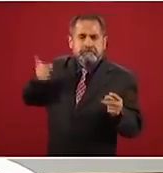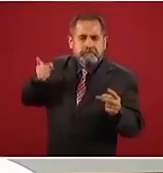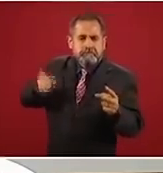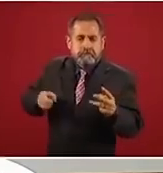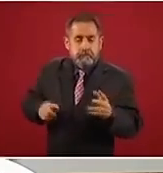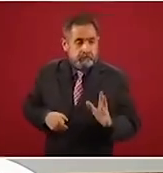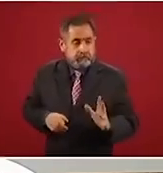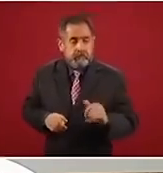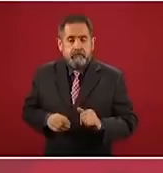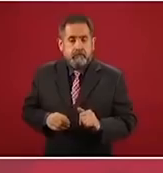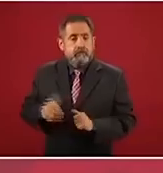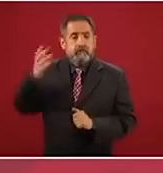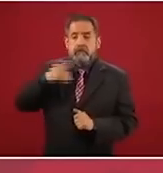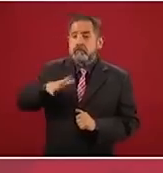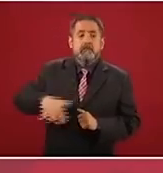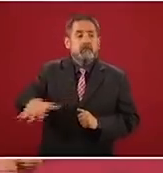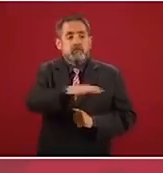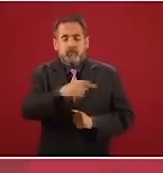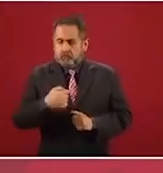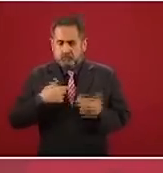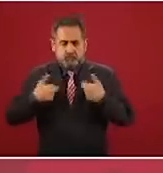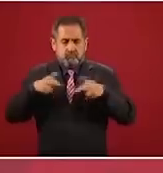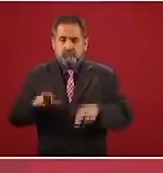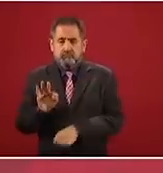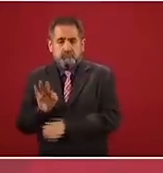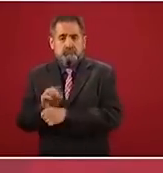El gobierno no representaba a todos, no representaba al pueblo,